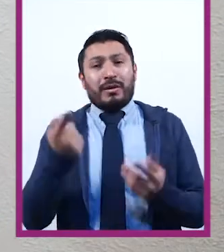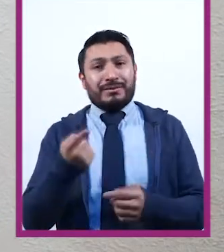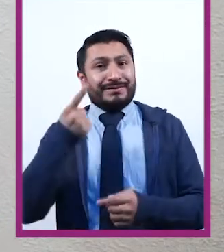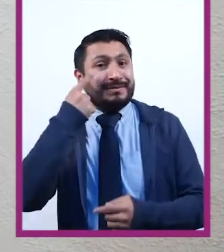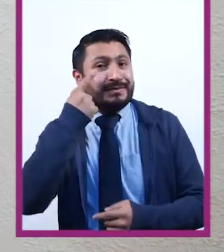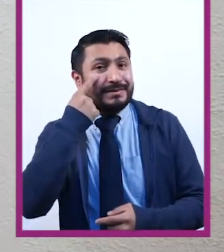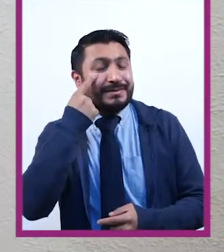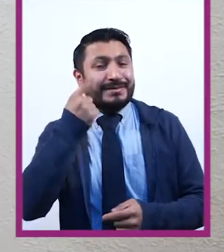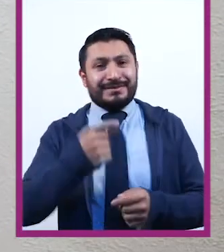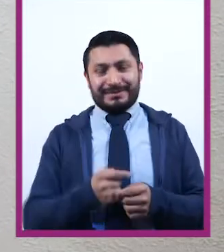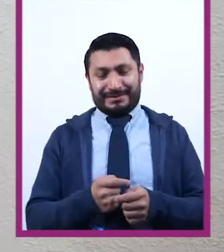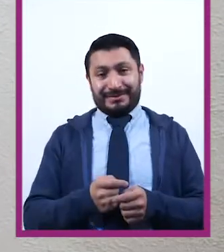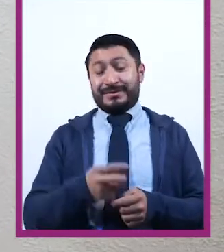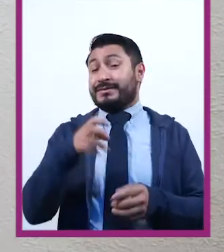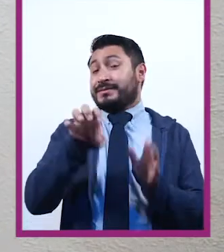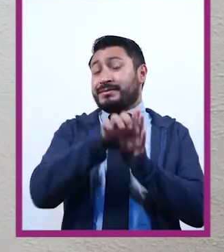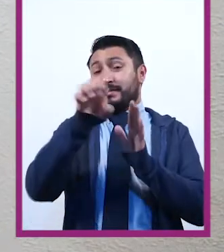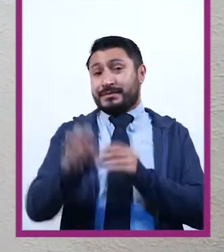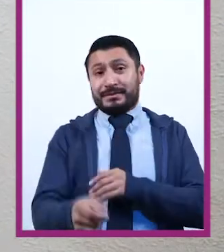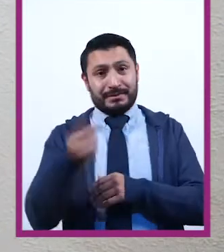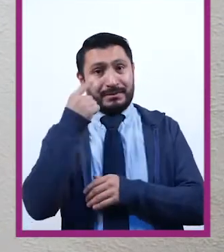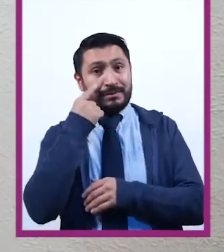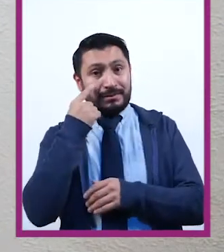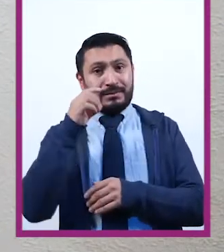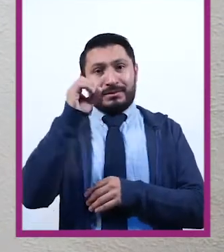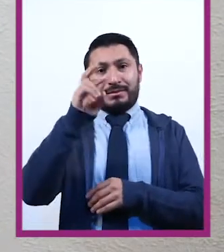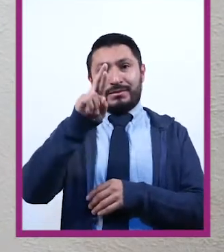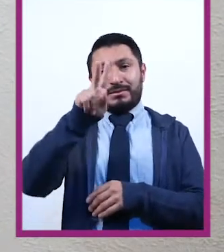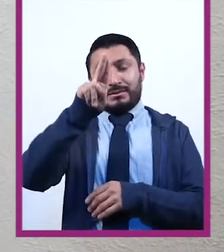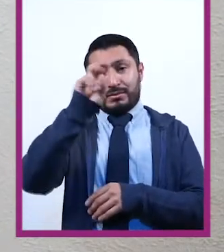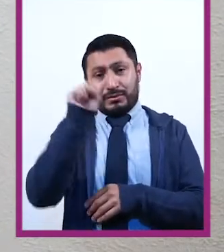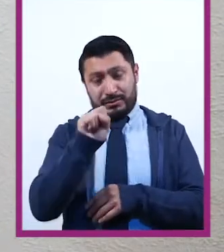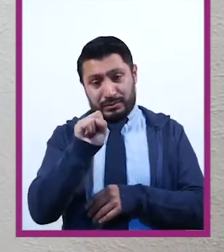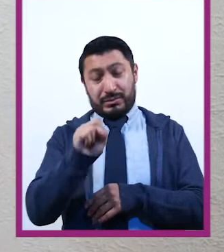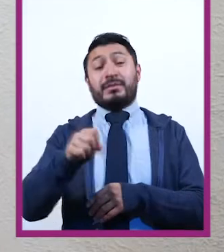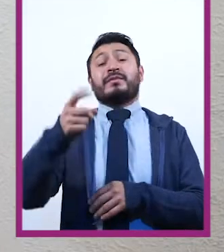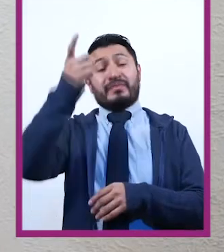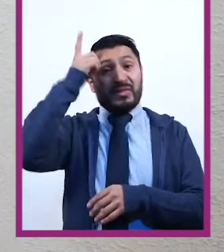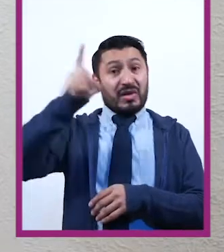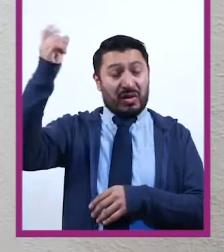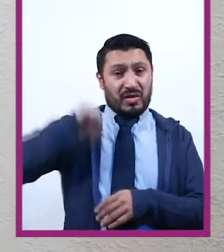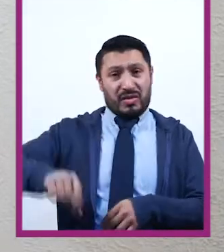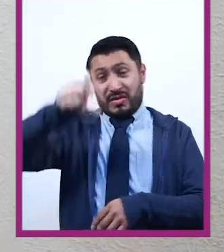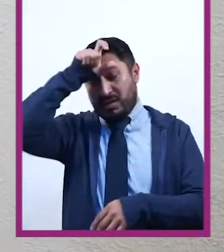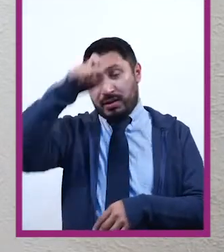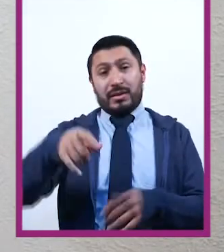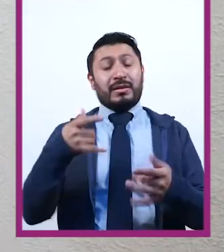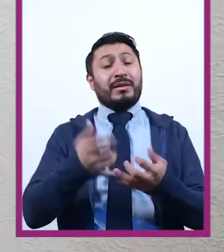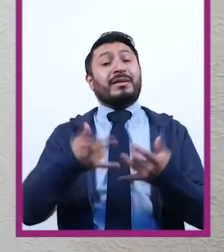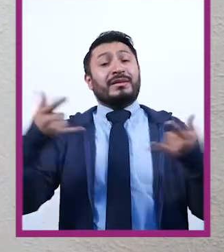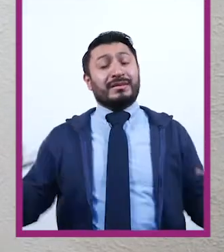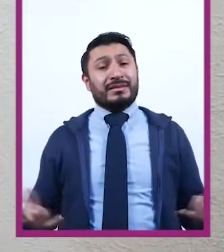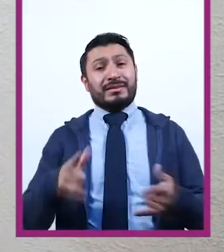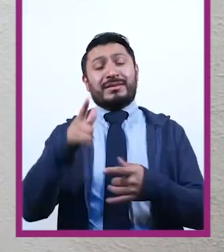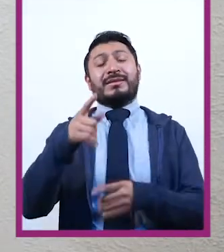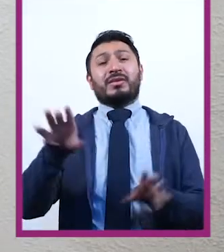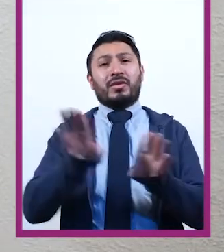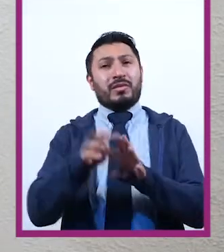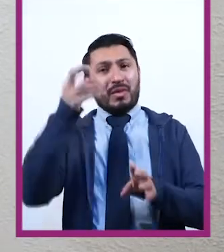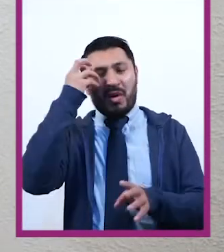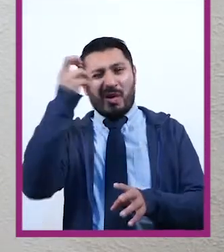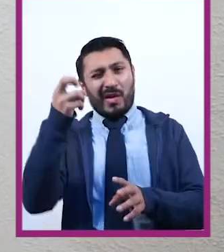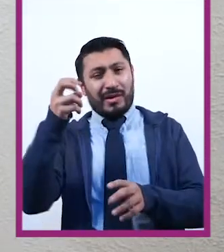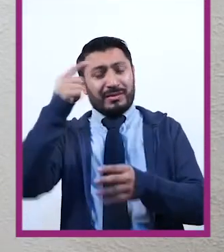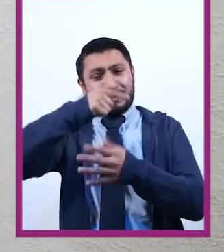del cuerpo usaron? El ojo. En este caso, el ojo de Horus, un dios egipcio que, según la leyenda, su ojo